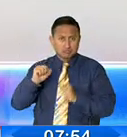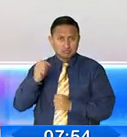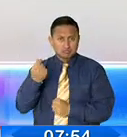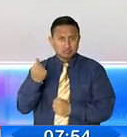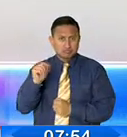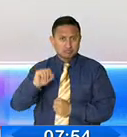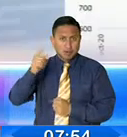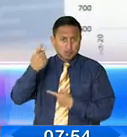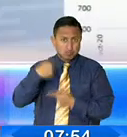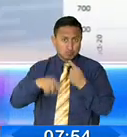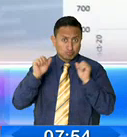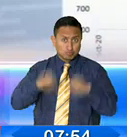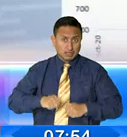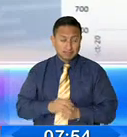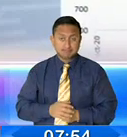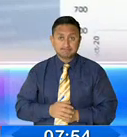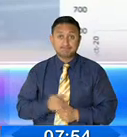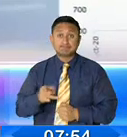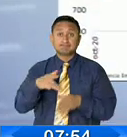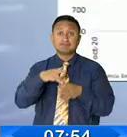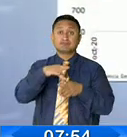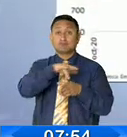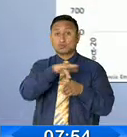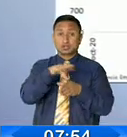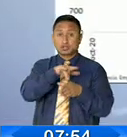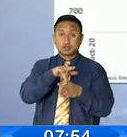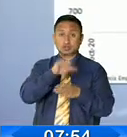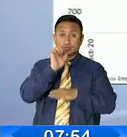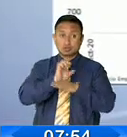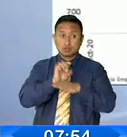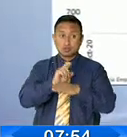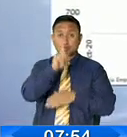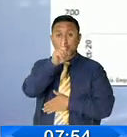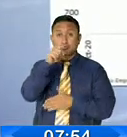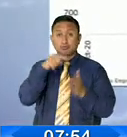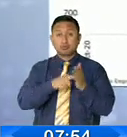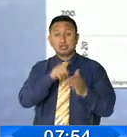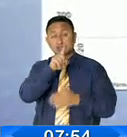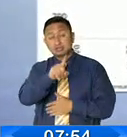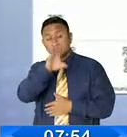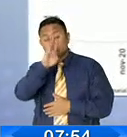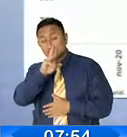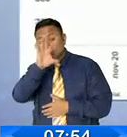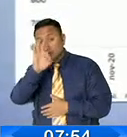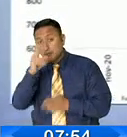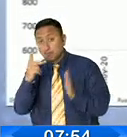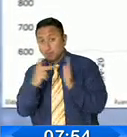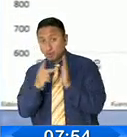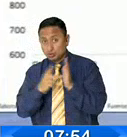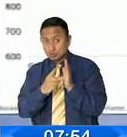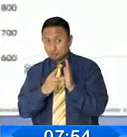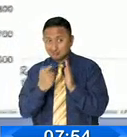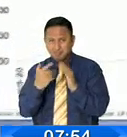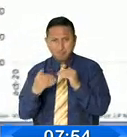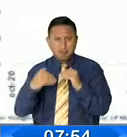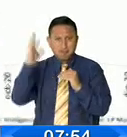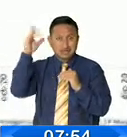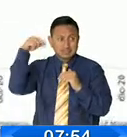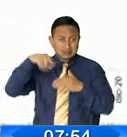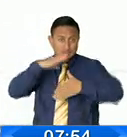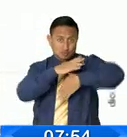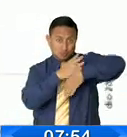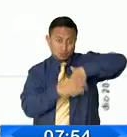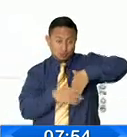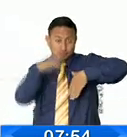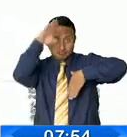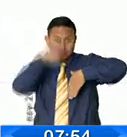hacer. Por eso el riesgo país, que se ubicaba en 1.169 puntos, uno de los más altos de la región, bajó